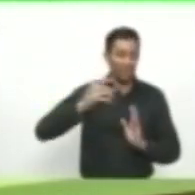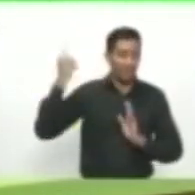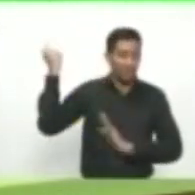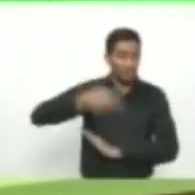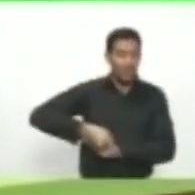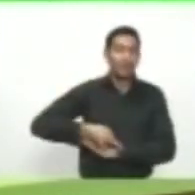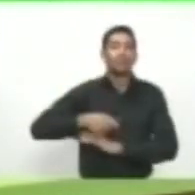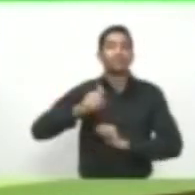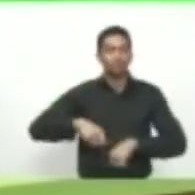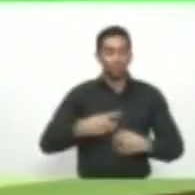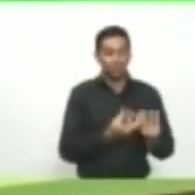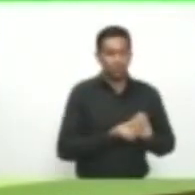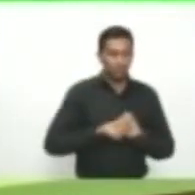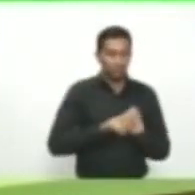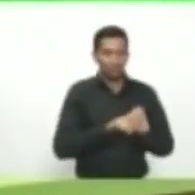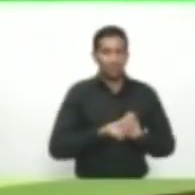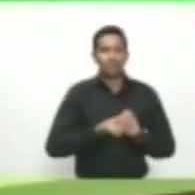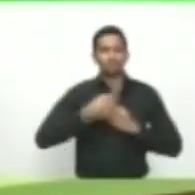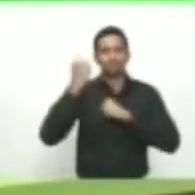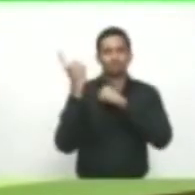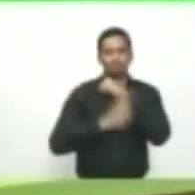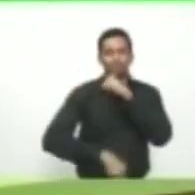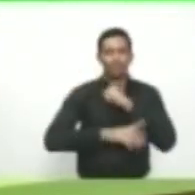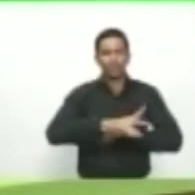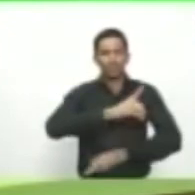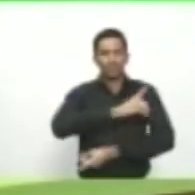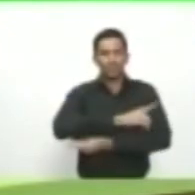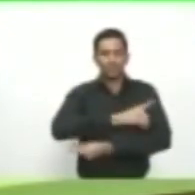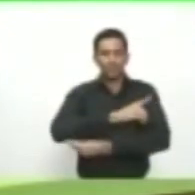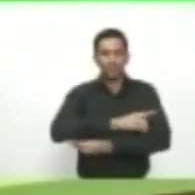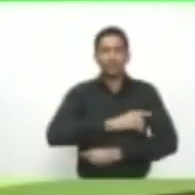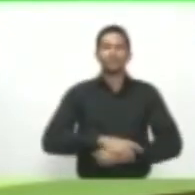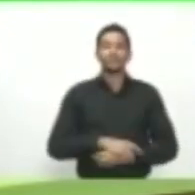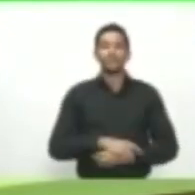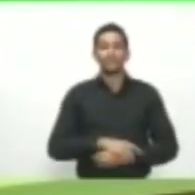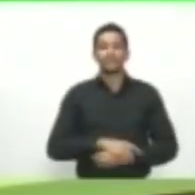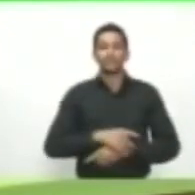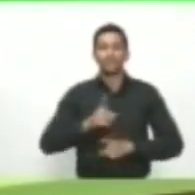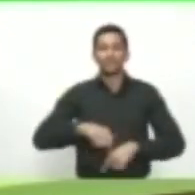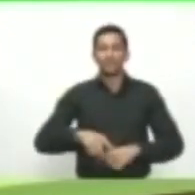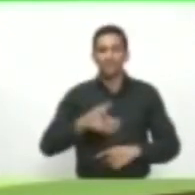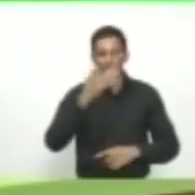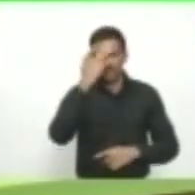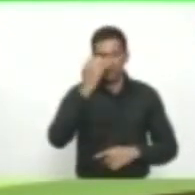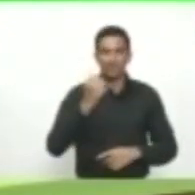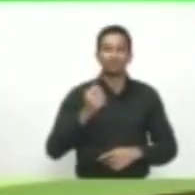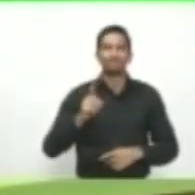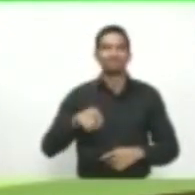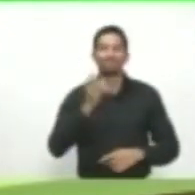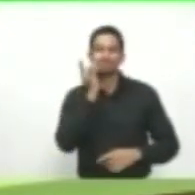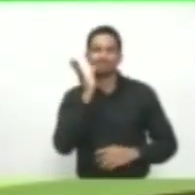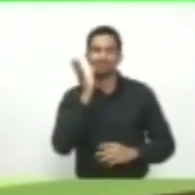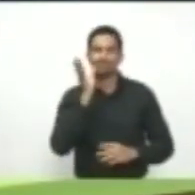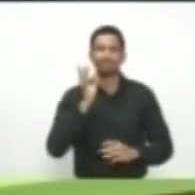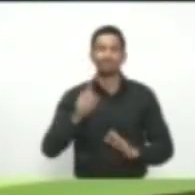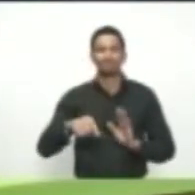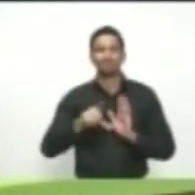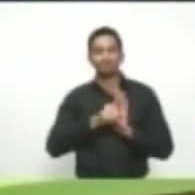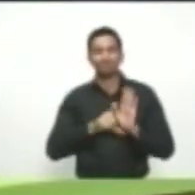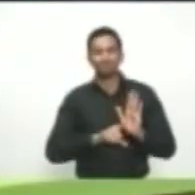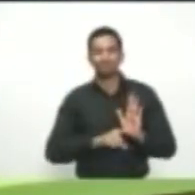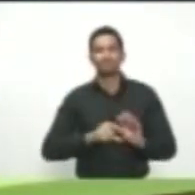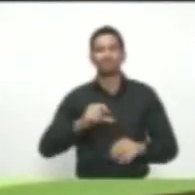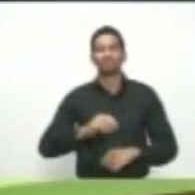concejales podrían verse sometidos a sanciones disciplinarias, pero además estarían incurriendo en un delito. Aquí está nuestro